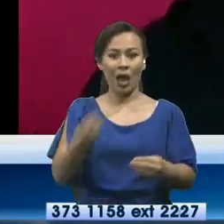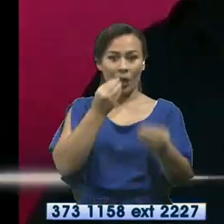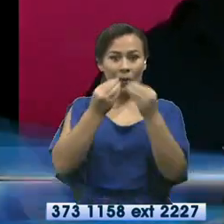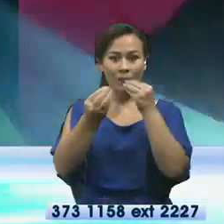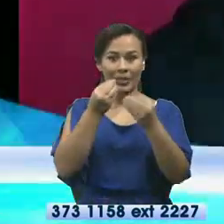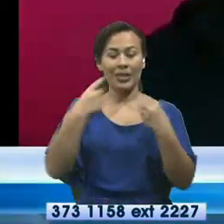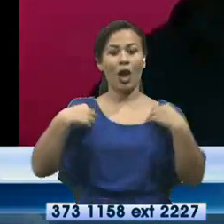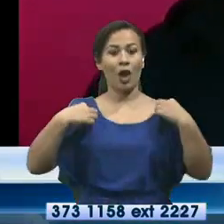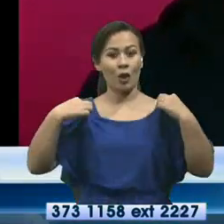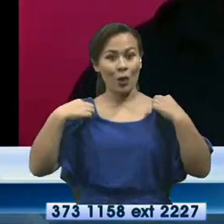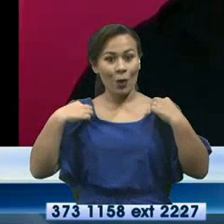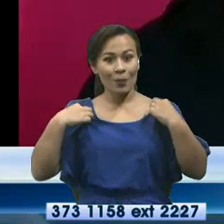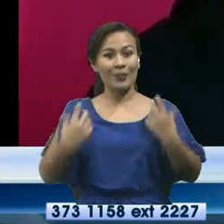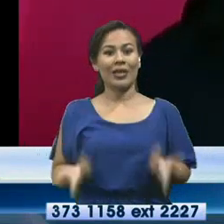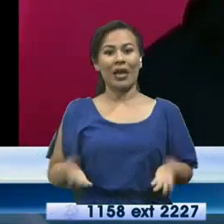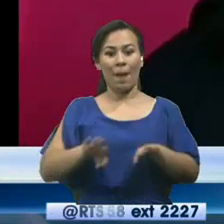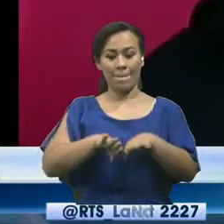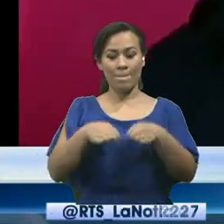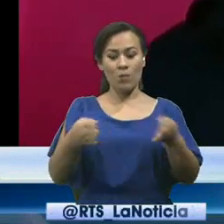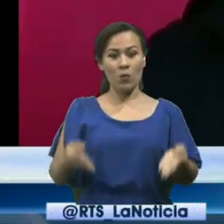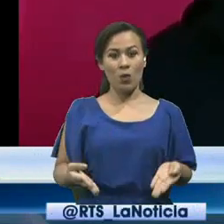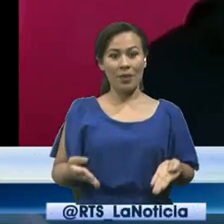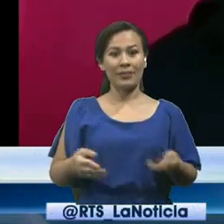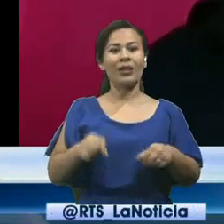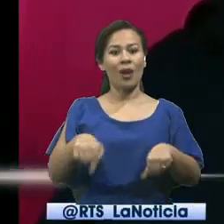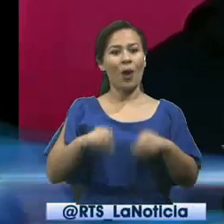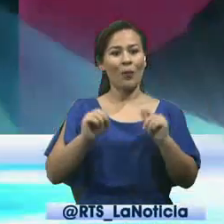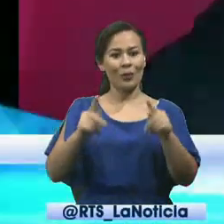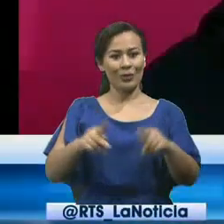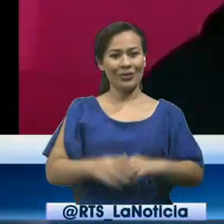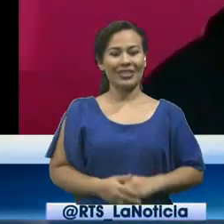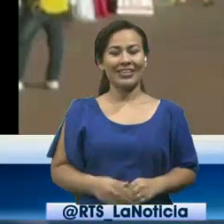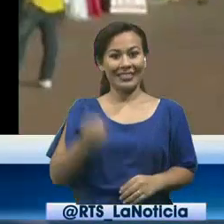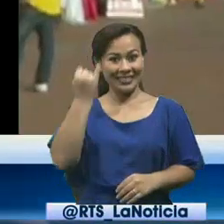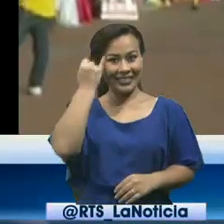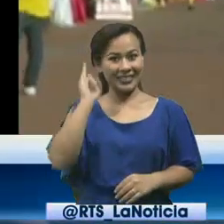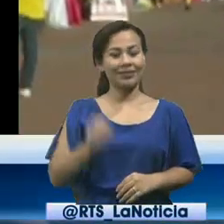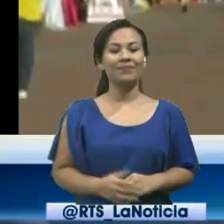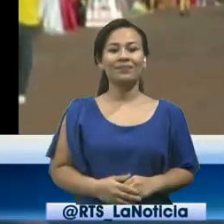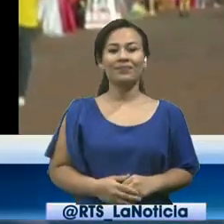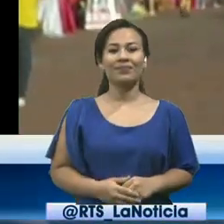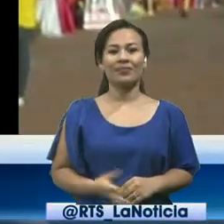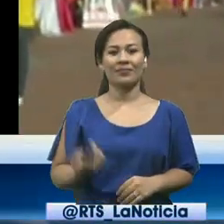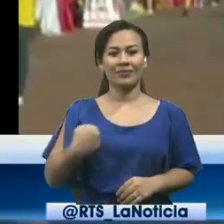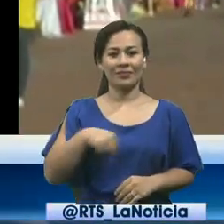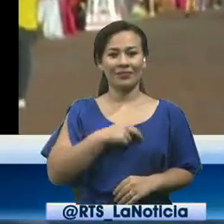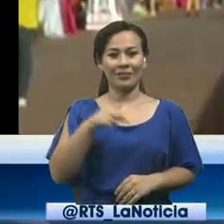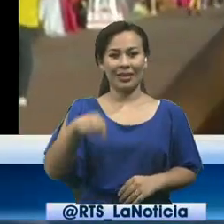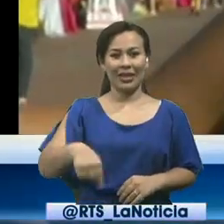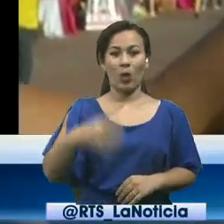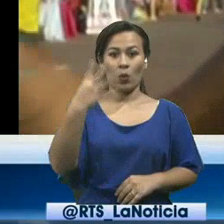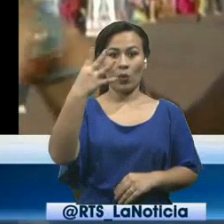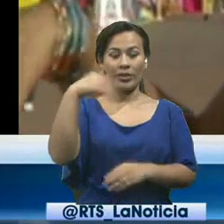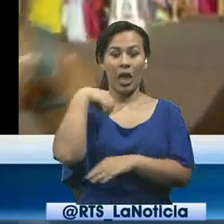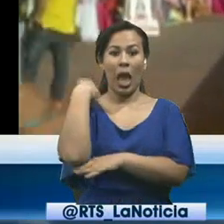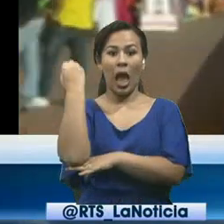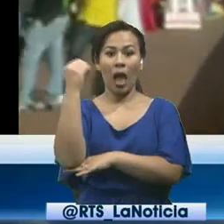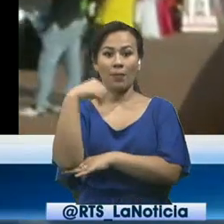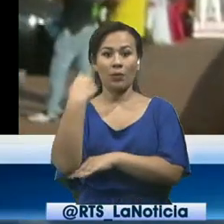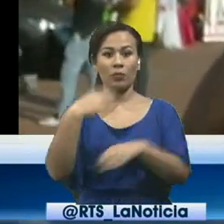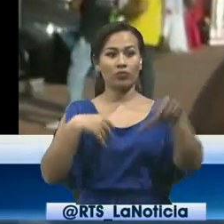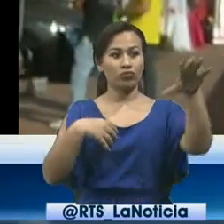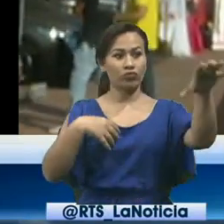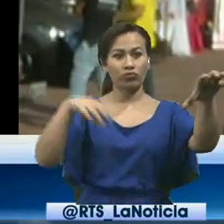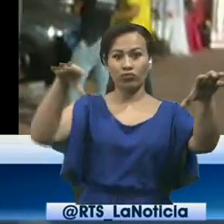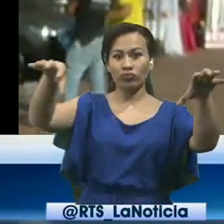alimentos, ropa, muebles. Entonces es una buena oportunidad y es una gran iniciativa. Tenemos 4 ambulancias que están por los 4 accesos